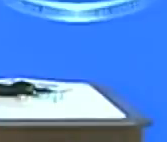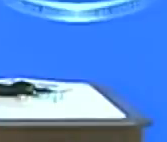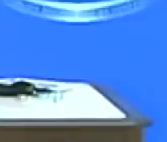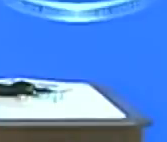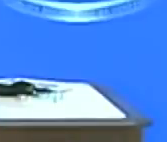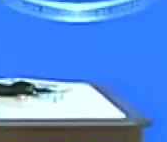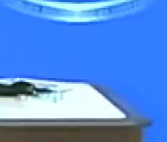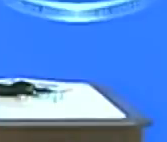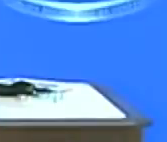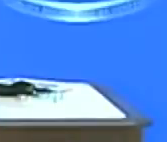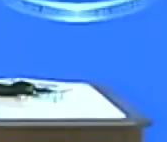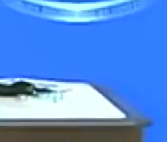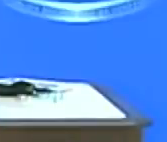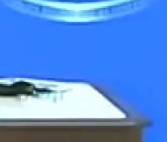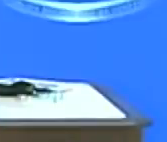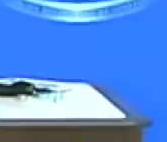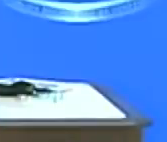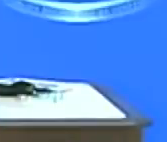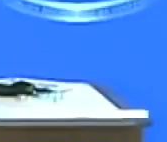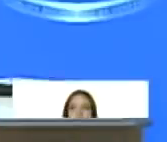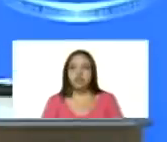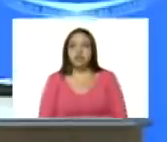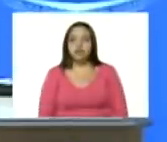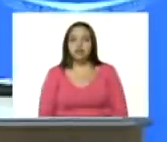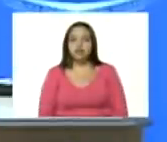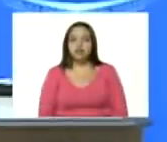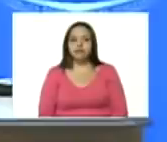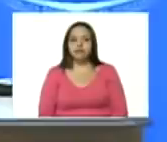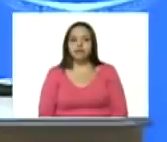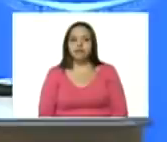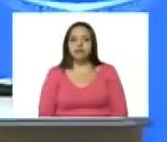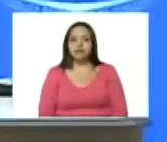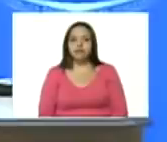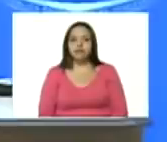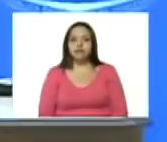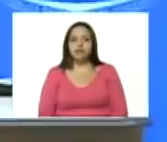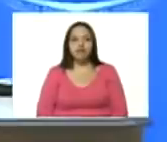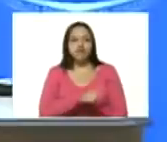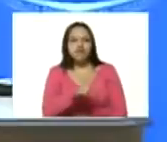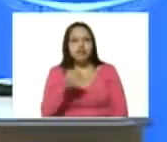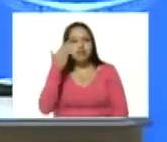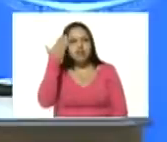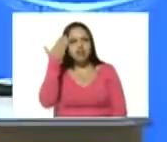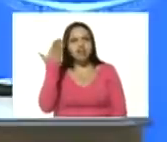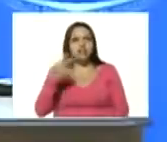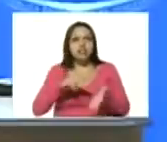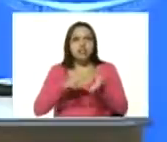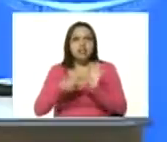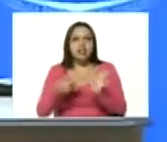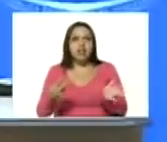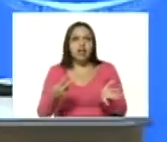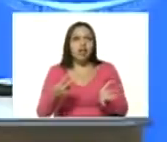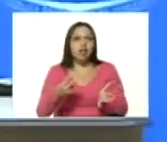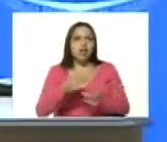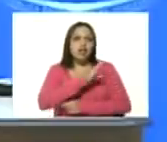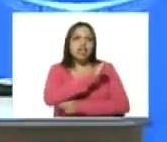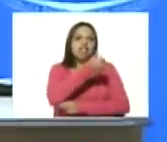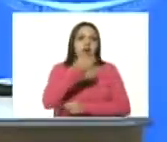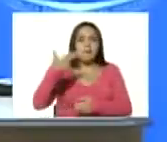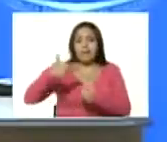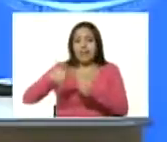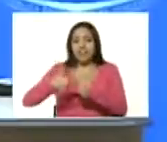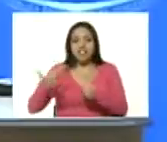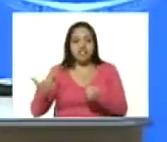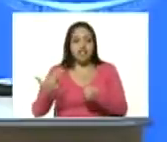$1.154.000. Ustedes saben que son esas juntas directivas ad hoc. Son lo que ellos llaman la junta directiva de PDVSA, imagínense